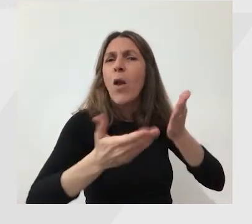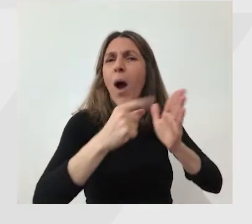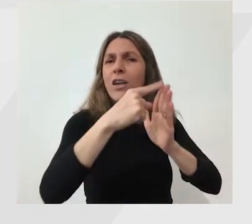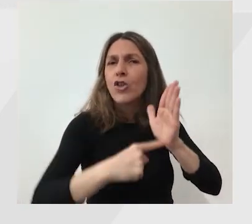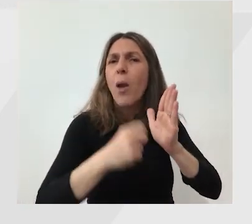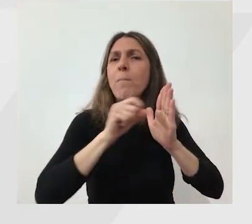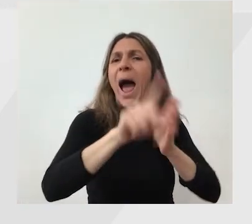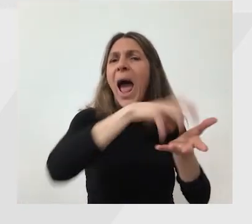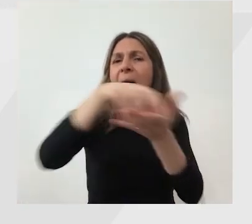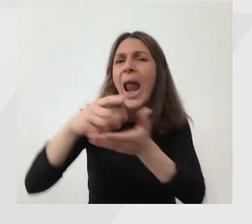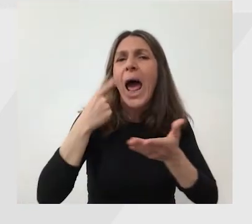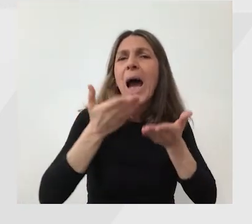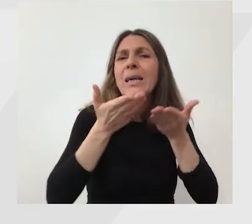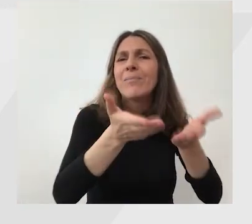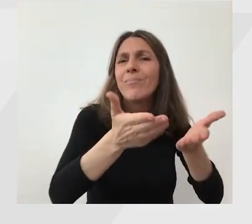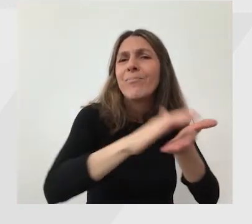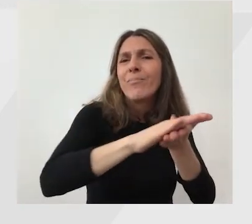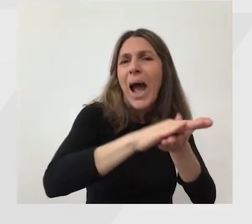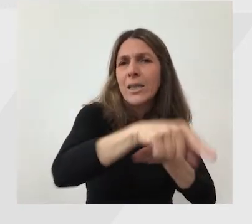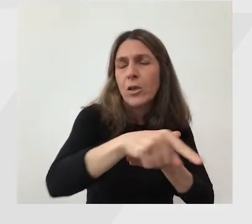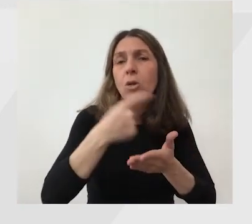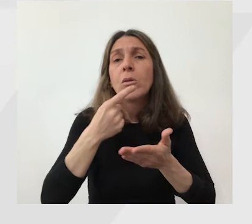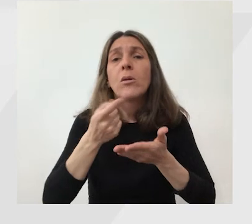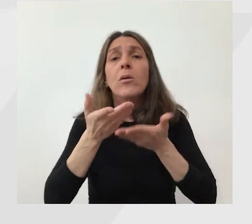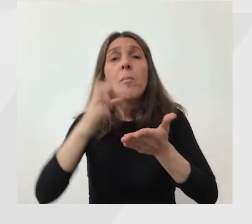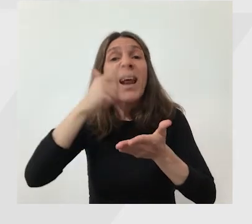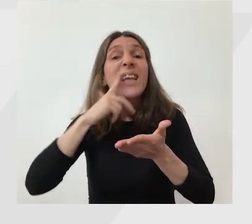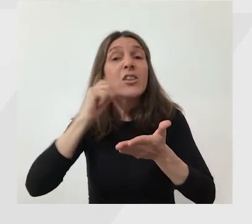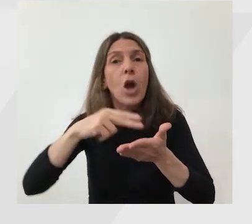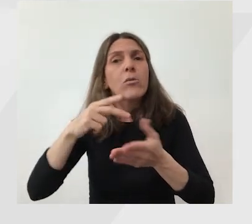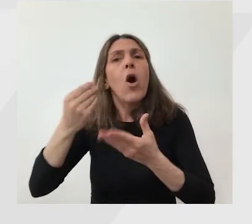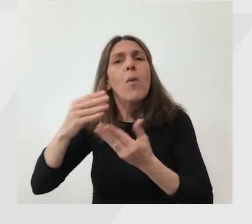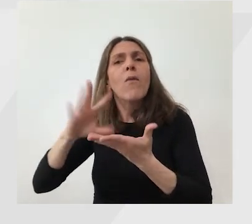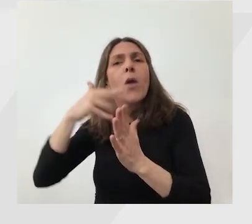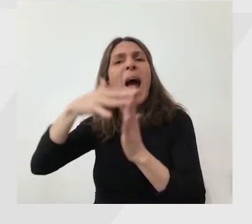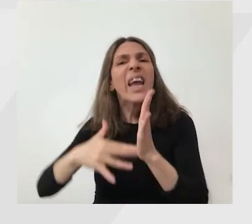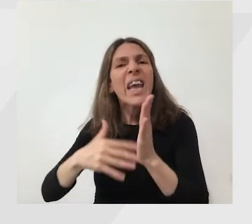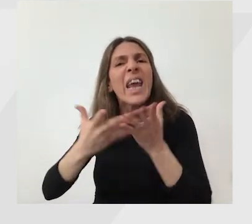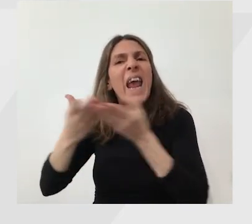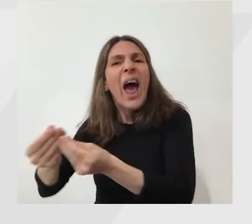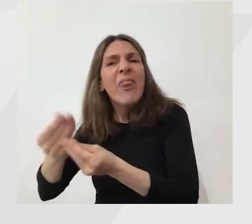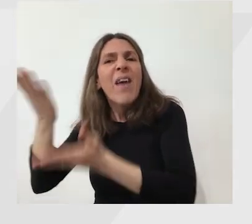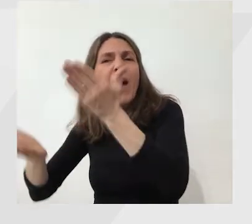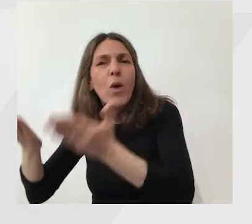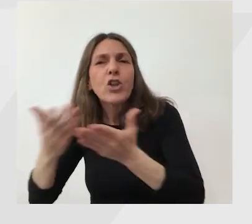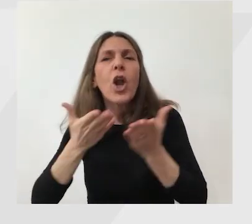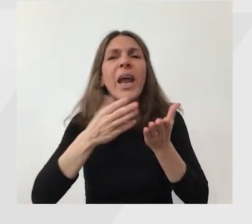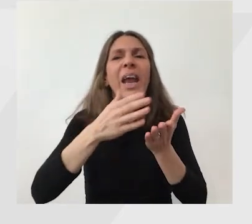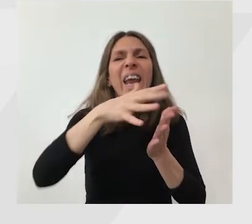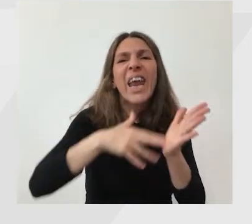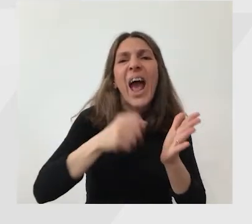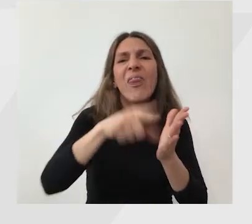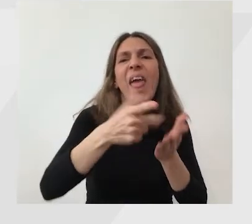establecen las guías de evaluación para las prestaciones del marco básico sobre la prestación guía de evaluación institucional básica